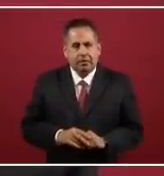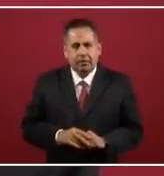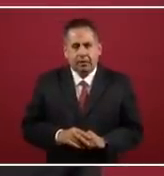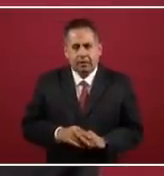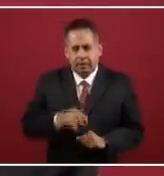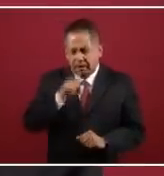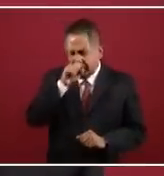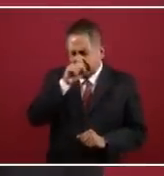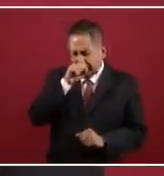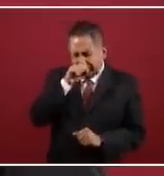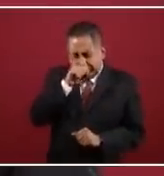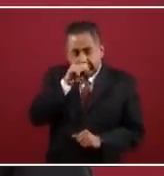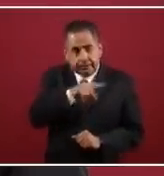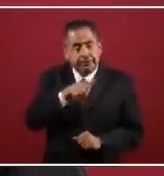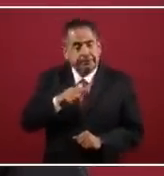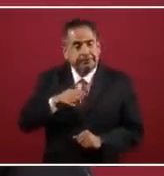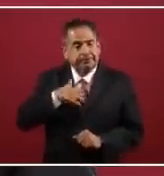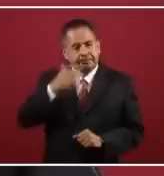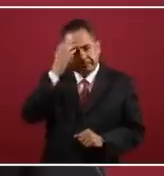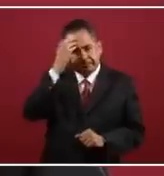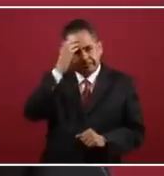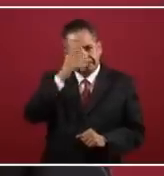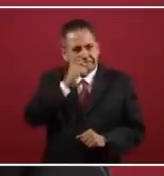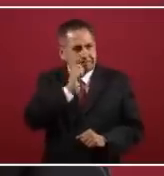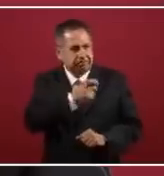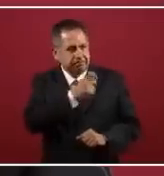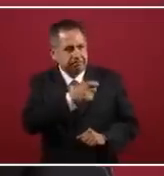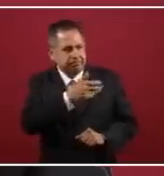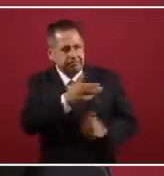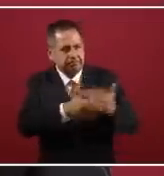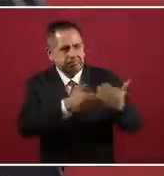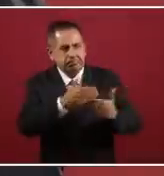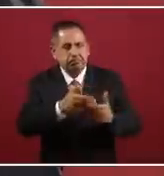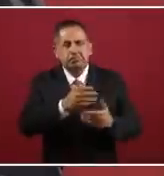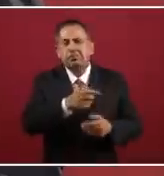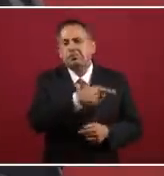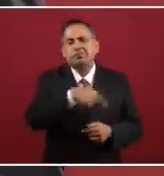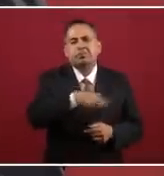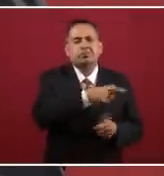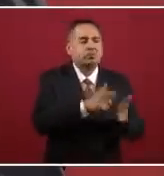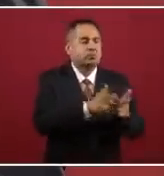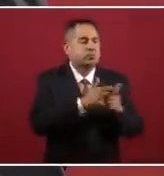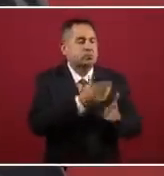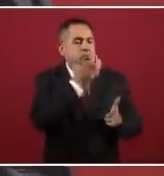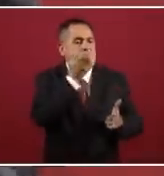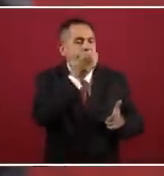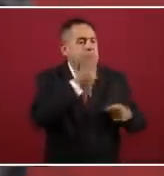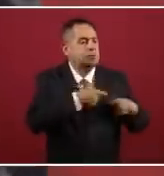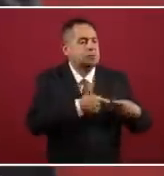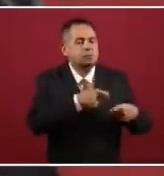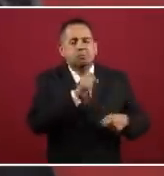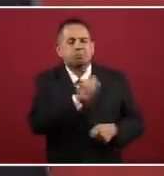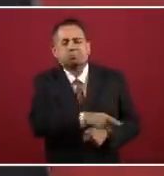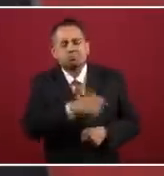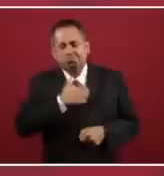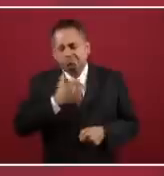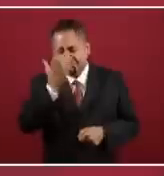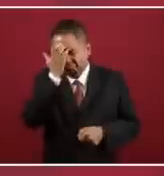conozco mucho el proceder de los conservadores. O sea,